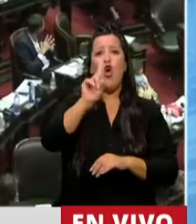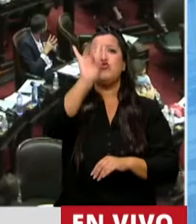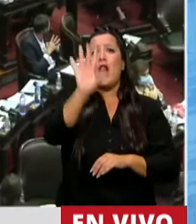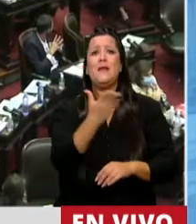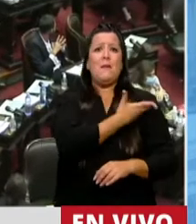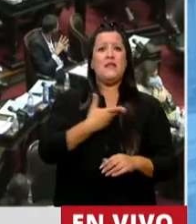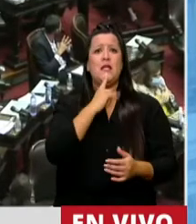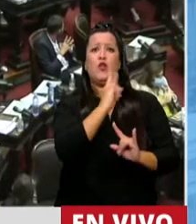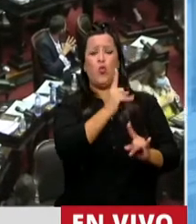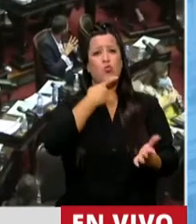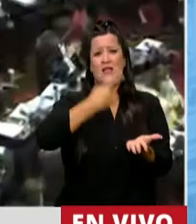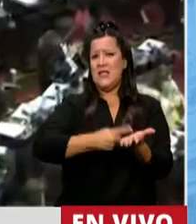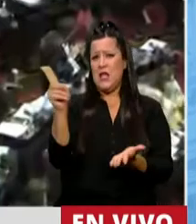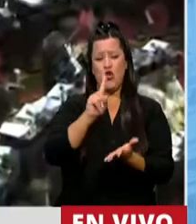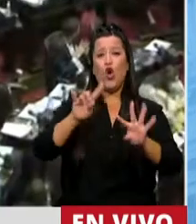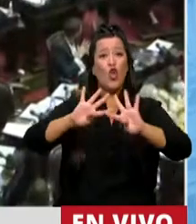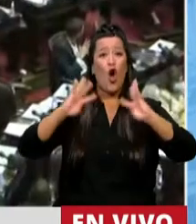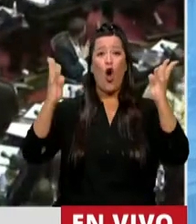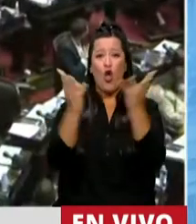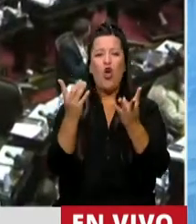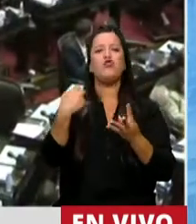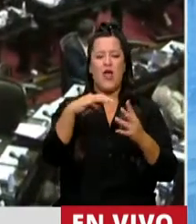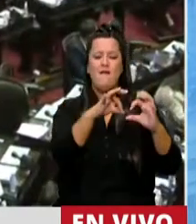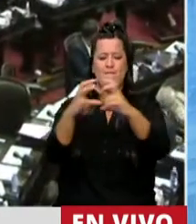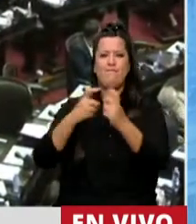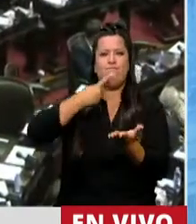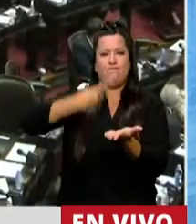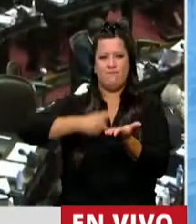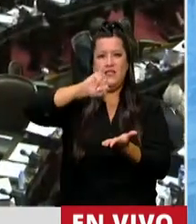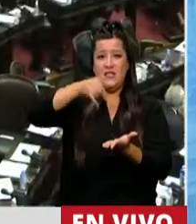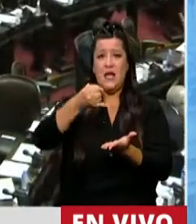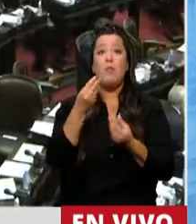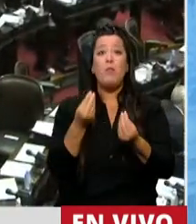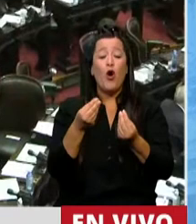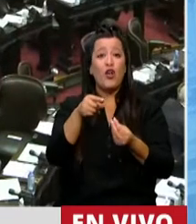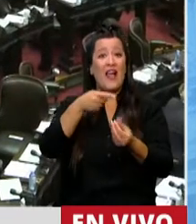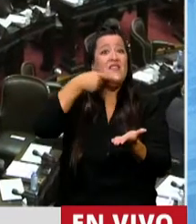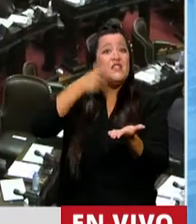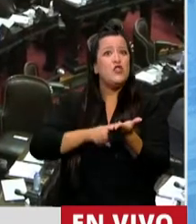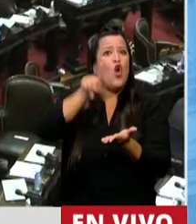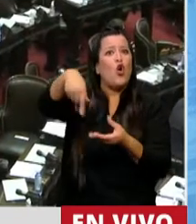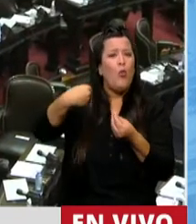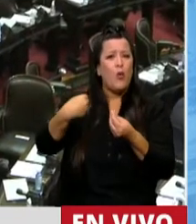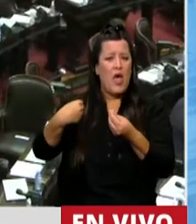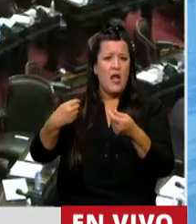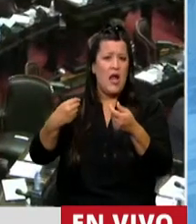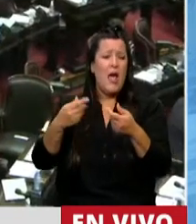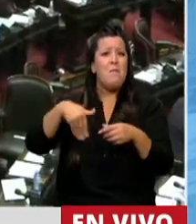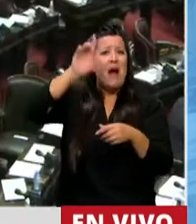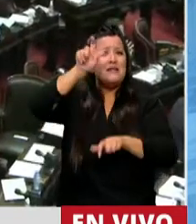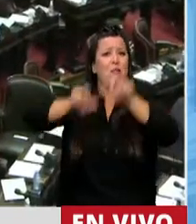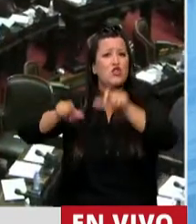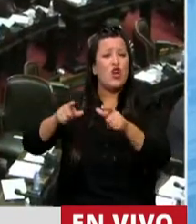cuerpo, este tipo de decisiones que perjudica a quienes más